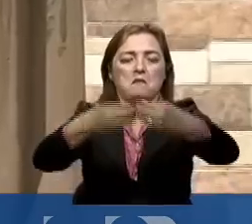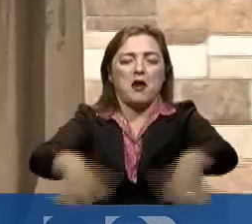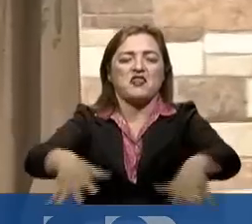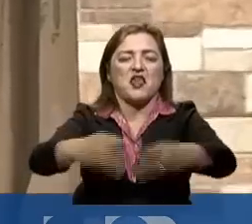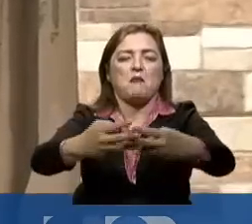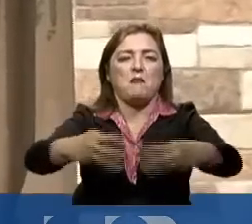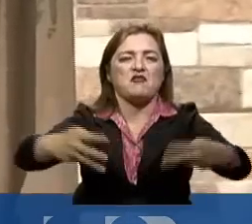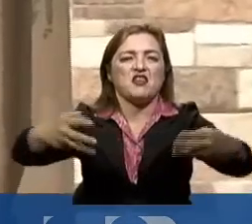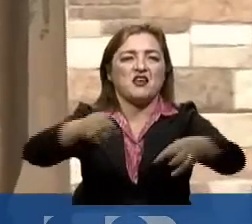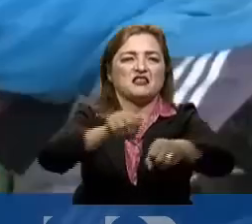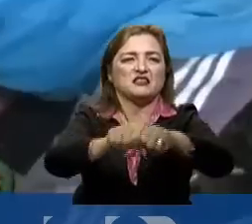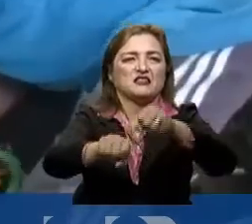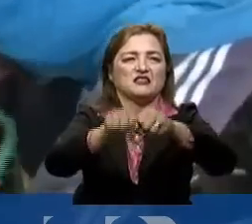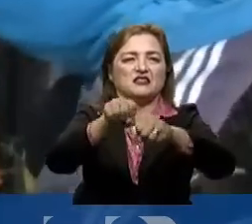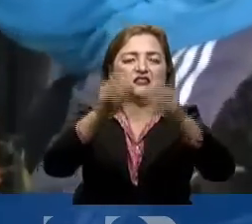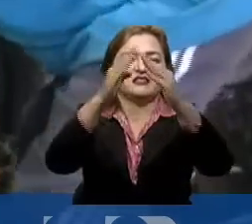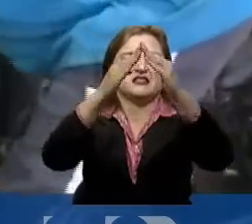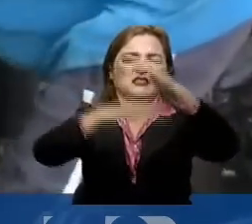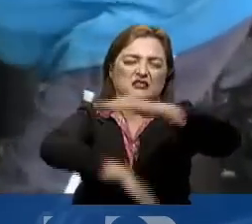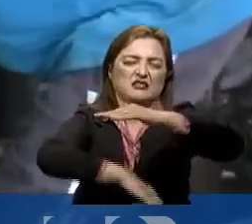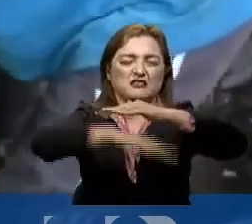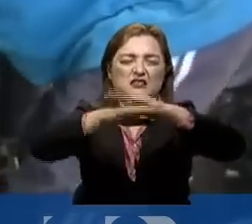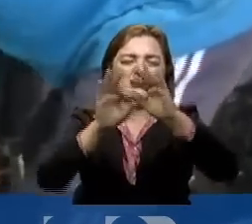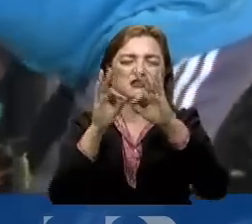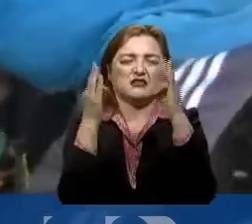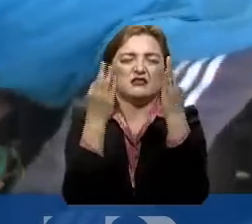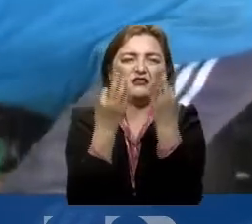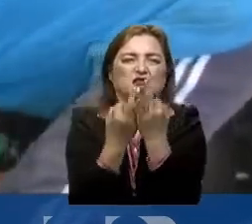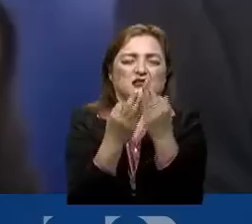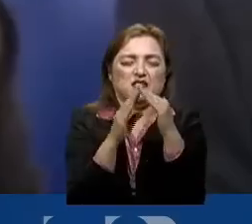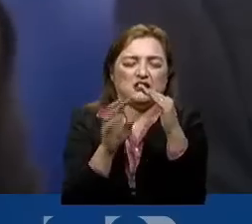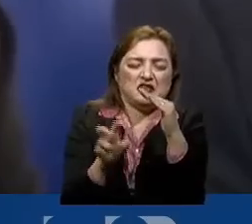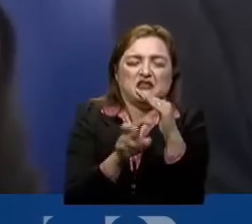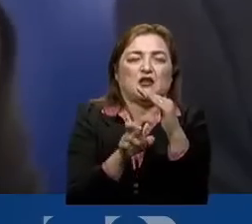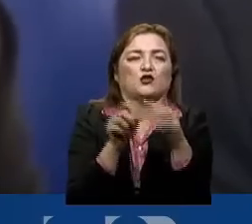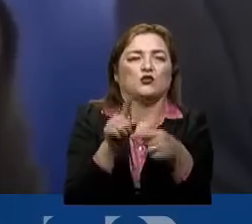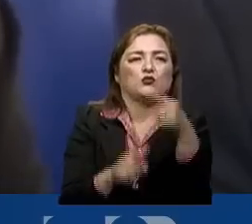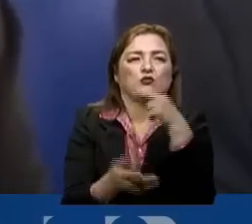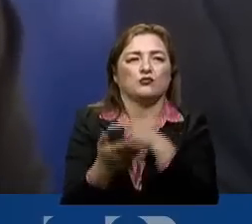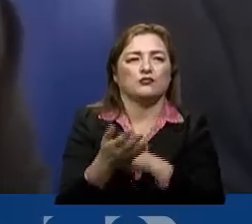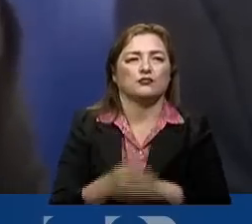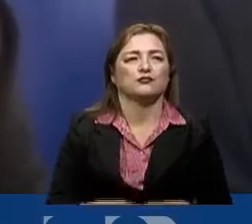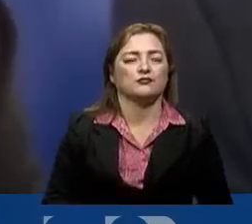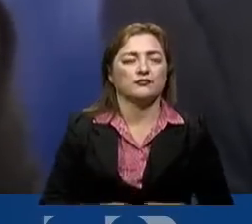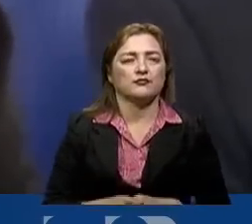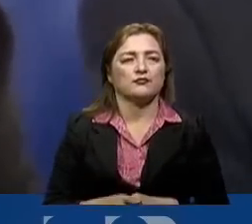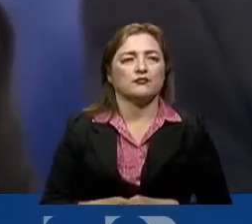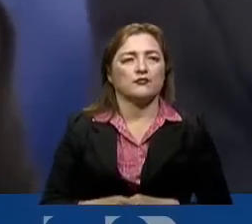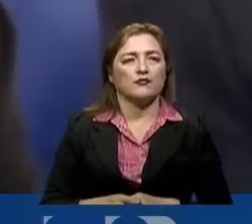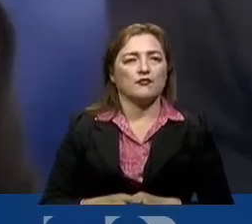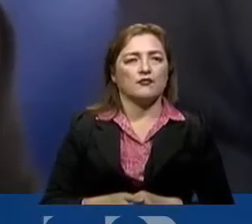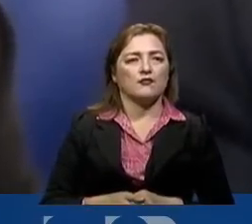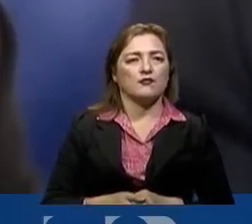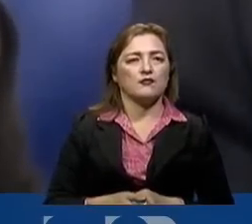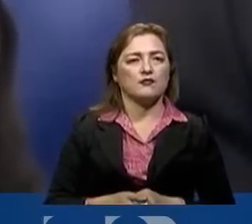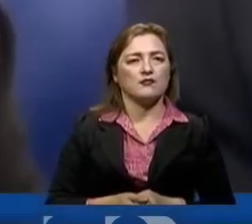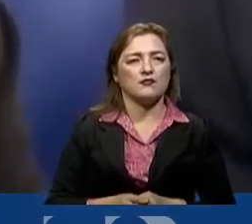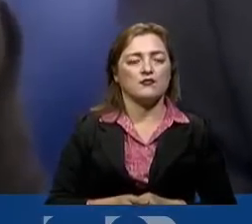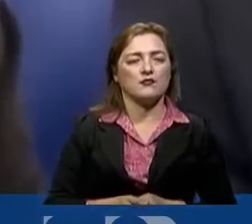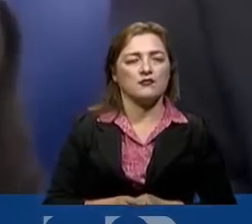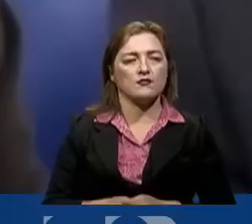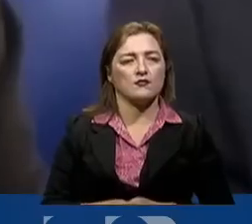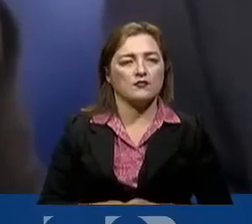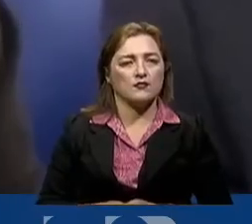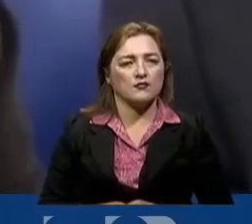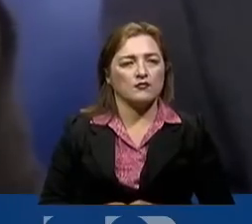pérdidas materiales, viviendas destruidas y familias sin hogares. Y es que este desastre natural no se hizo